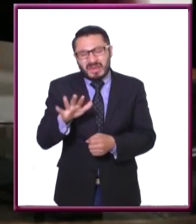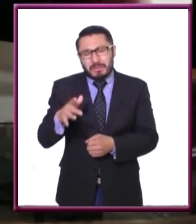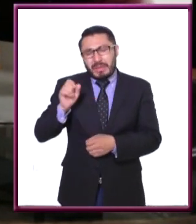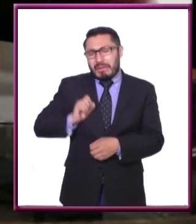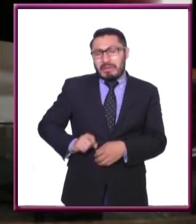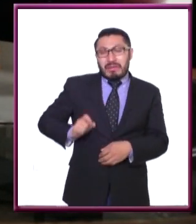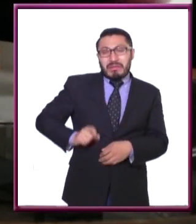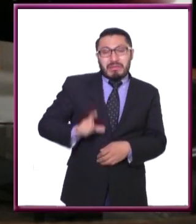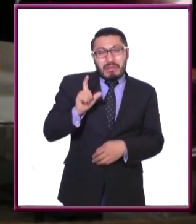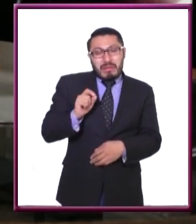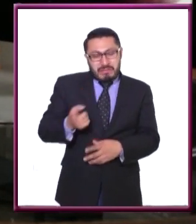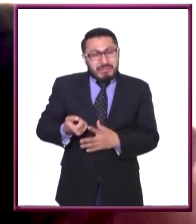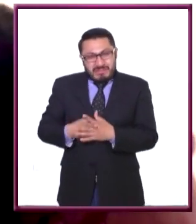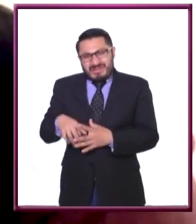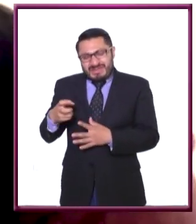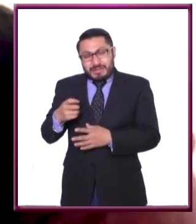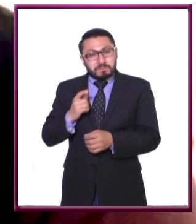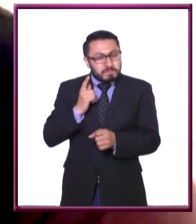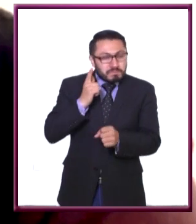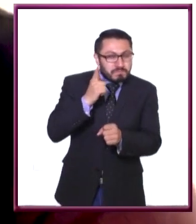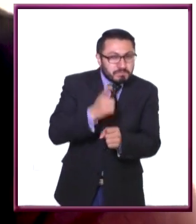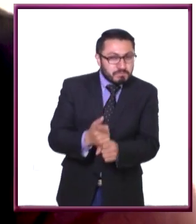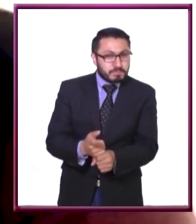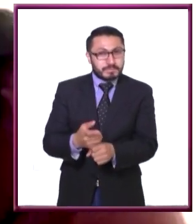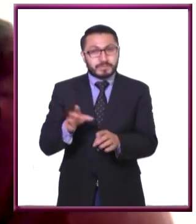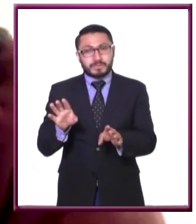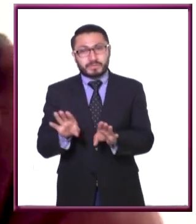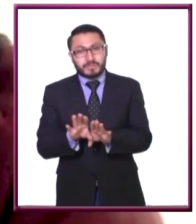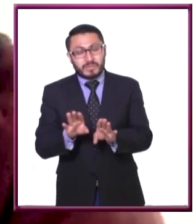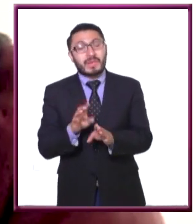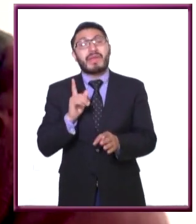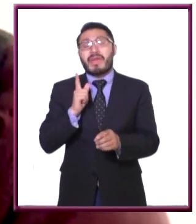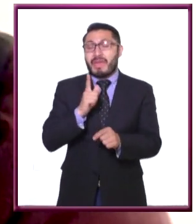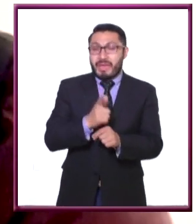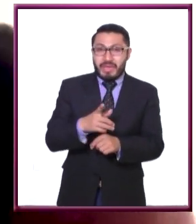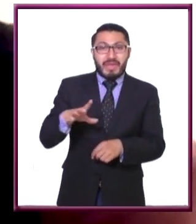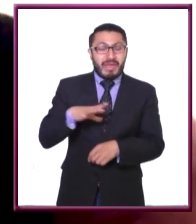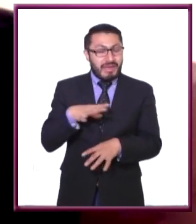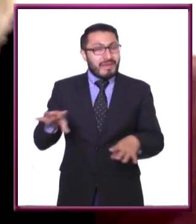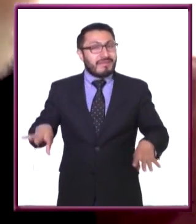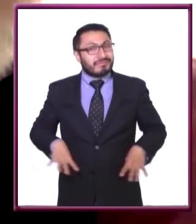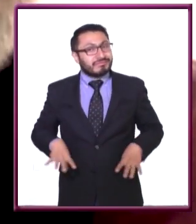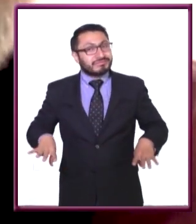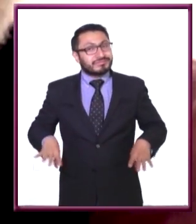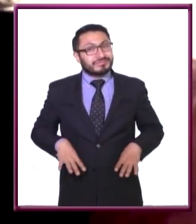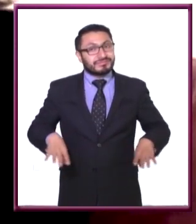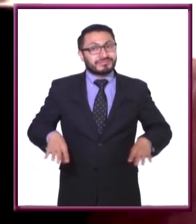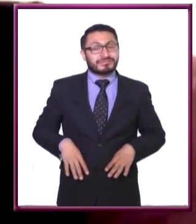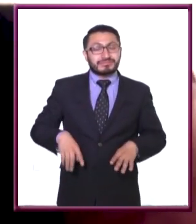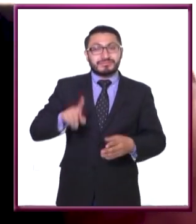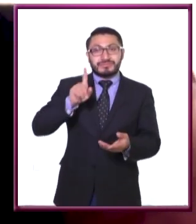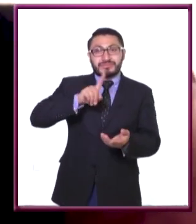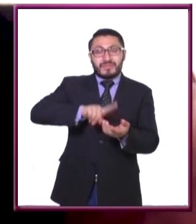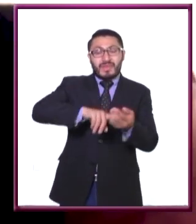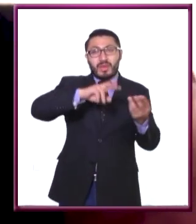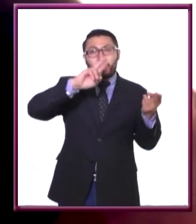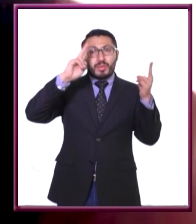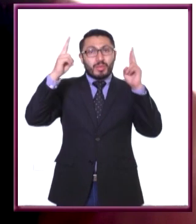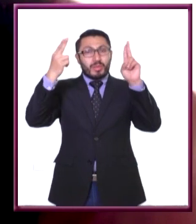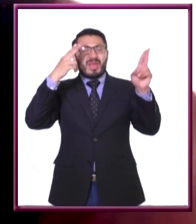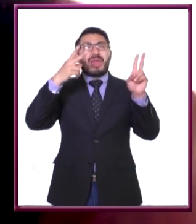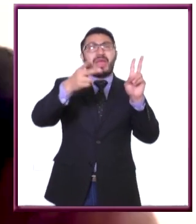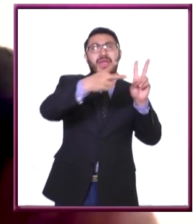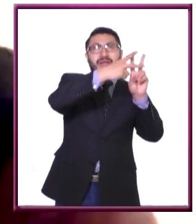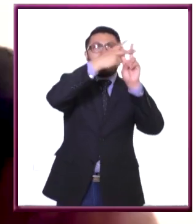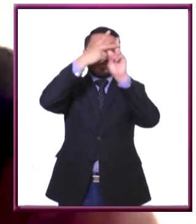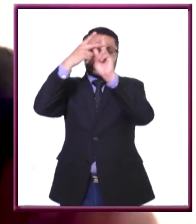a principios del siglo XX, pudimos, por ejemplo, descubrir la existencia de esos elementos en el espacio,